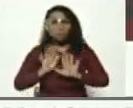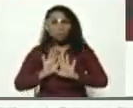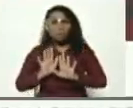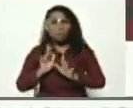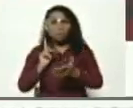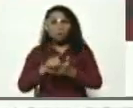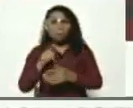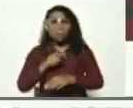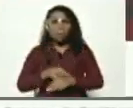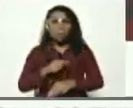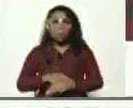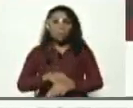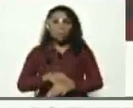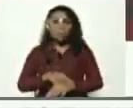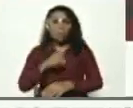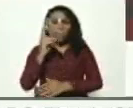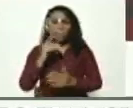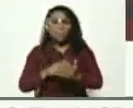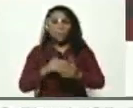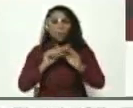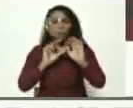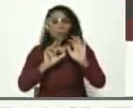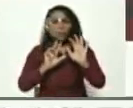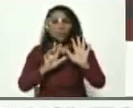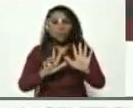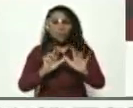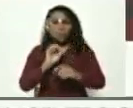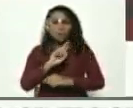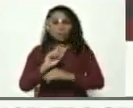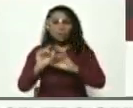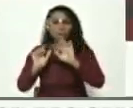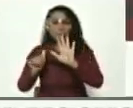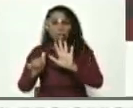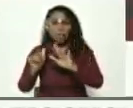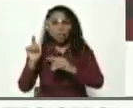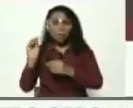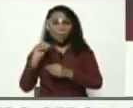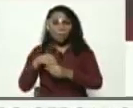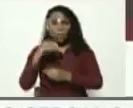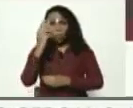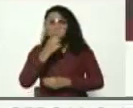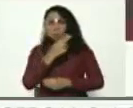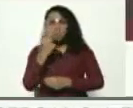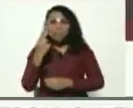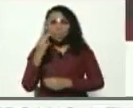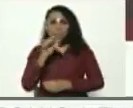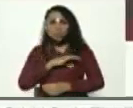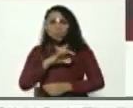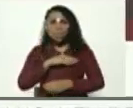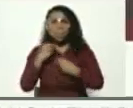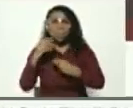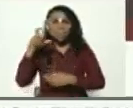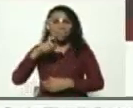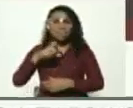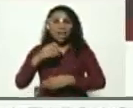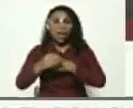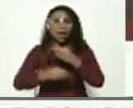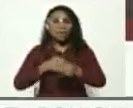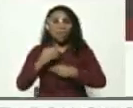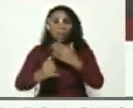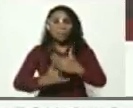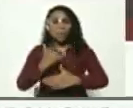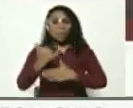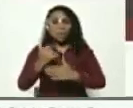el momento a partir de 1816 de ocuparse de reformas sociales tan necesarias para consolidar el